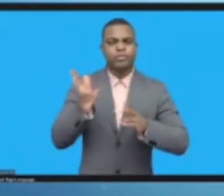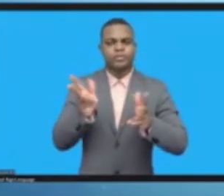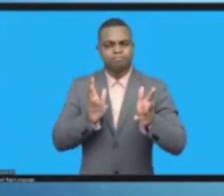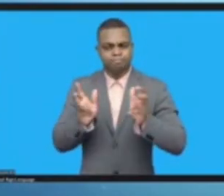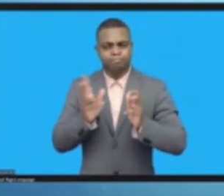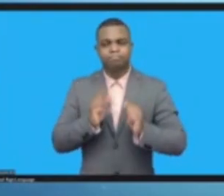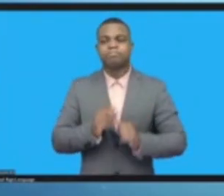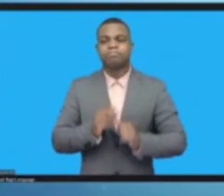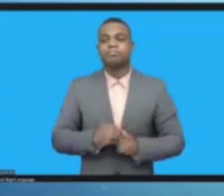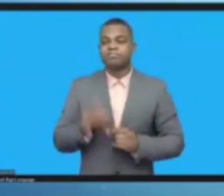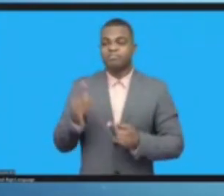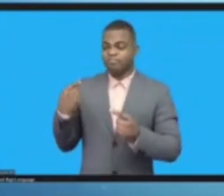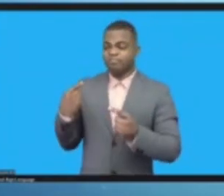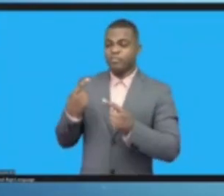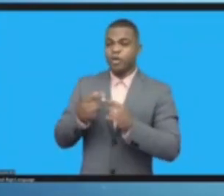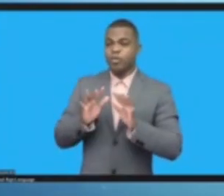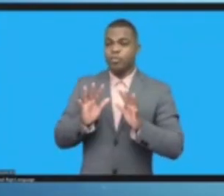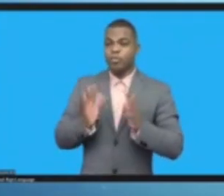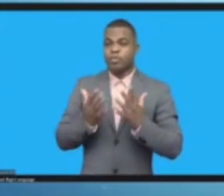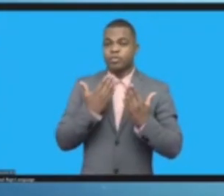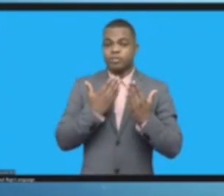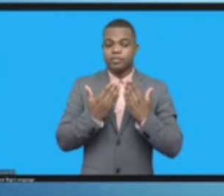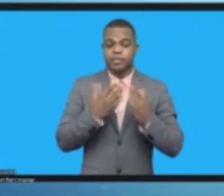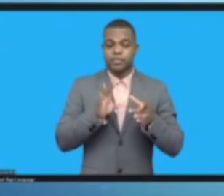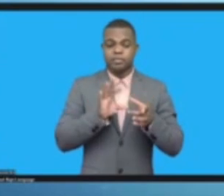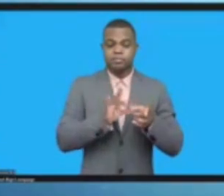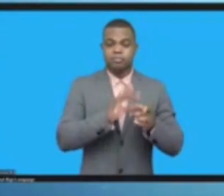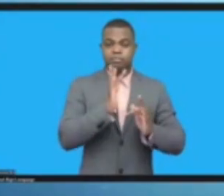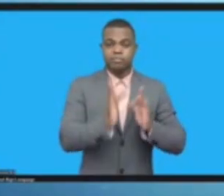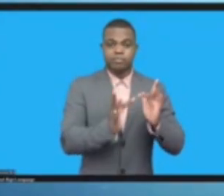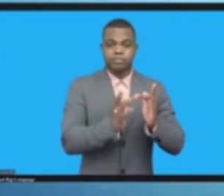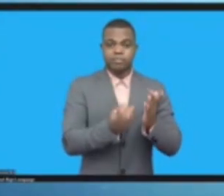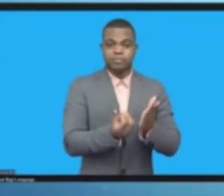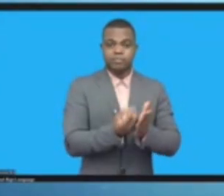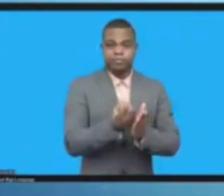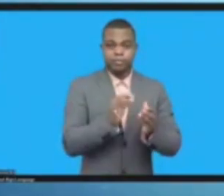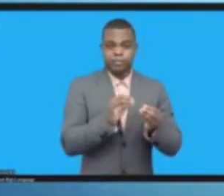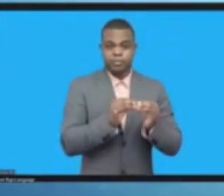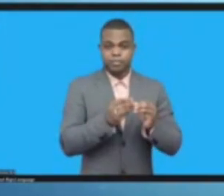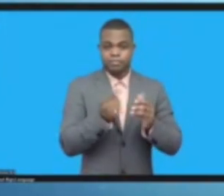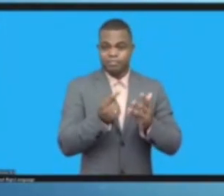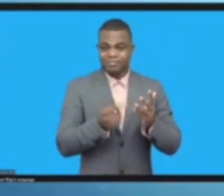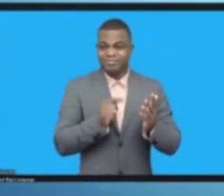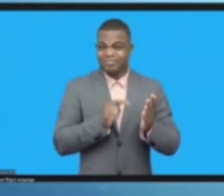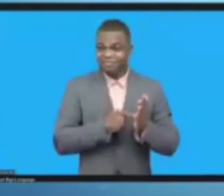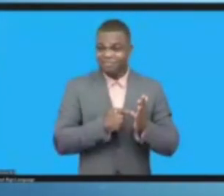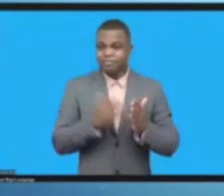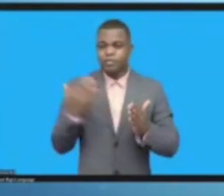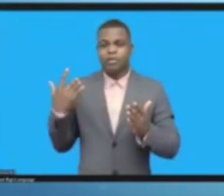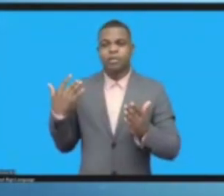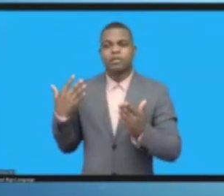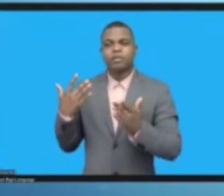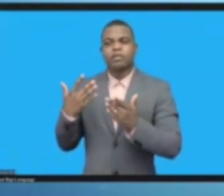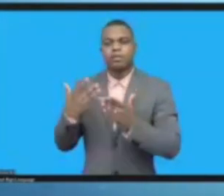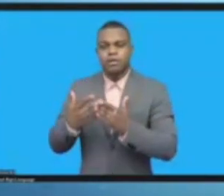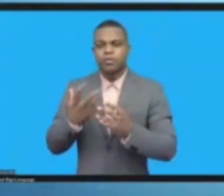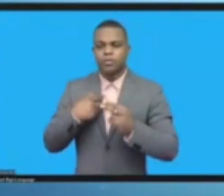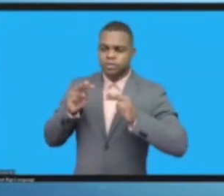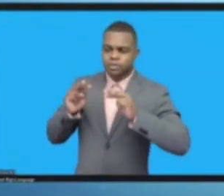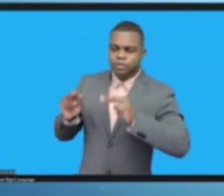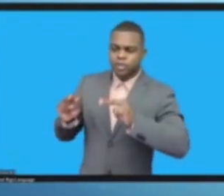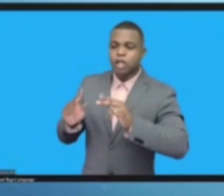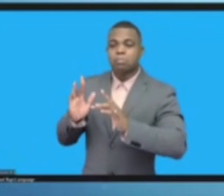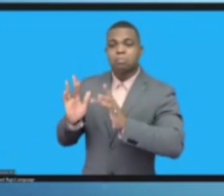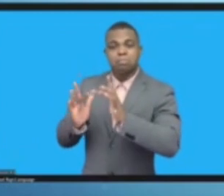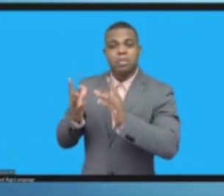y beneficios de entender y los hemos descrito en cierto detalle es el momento de